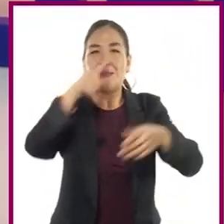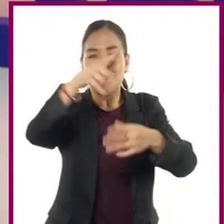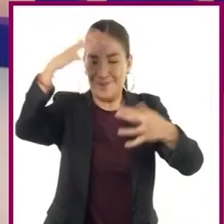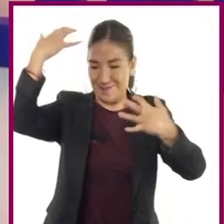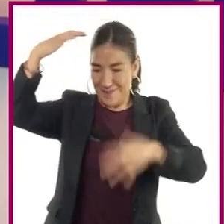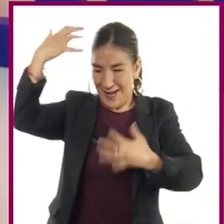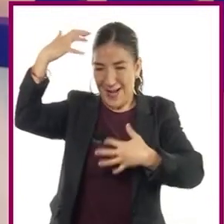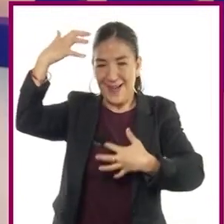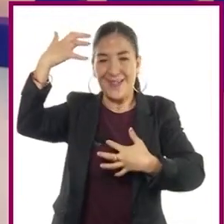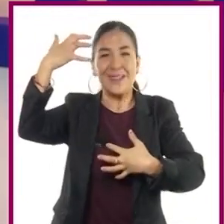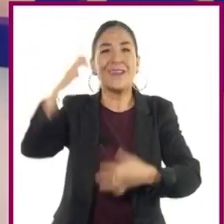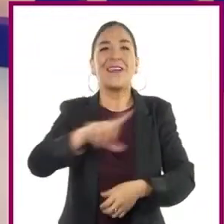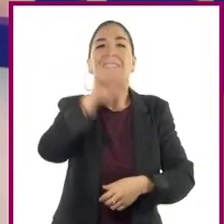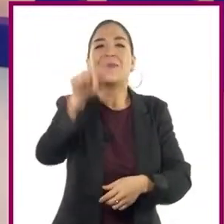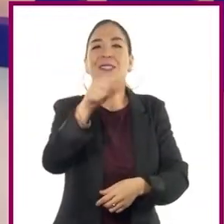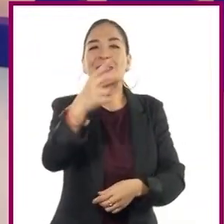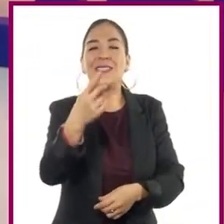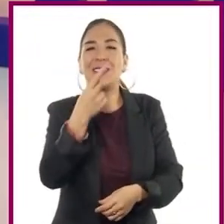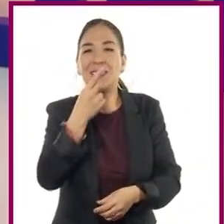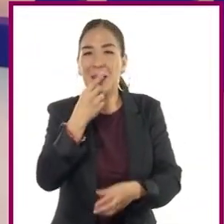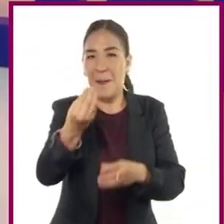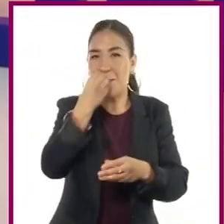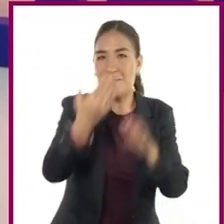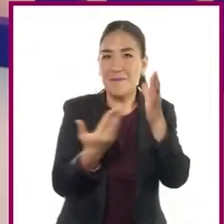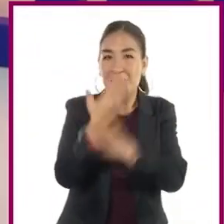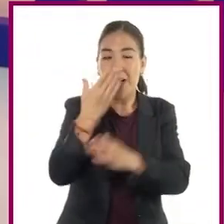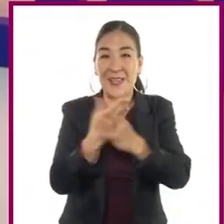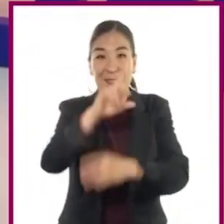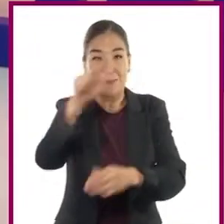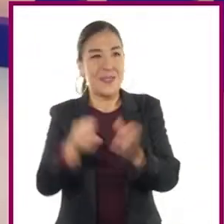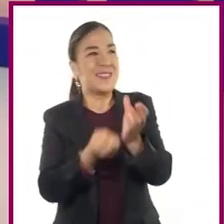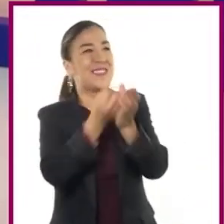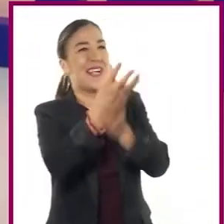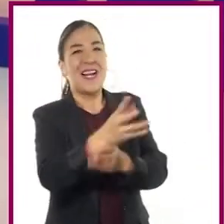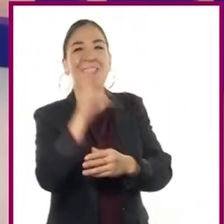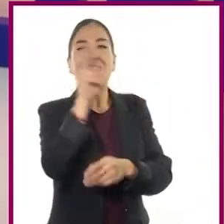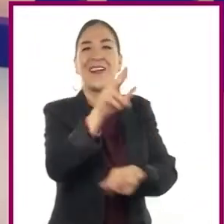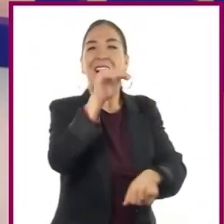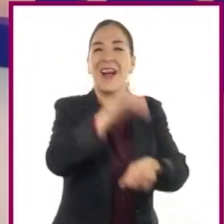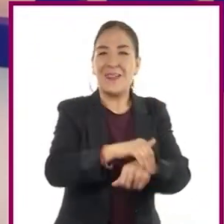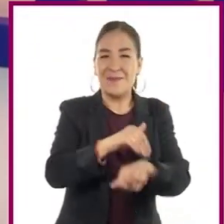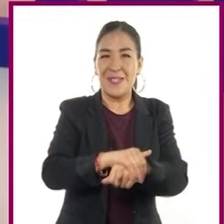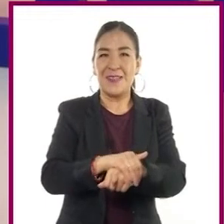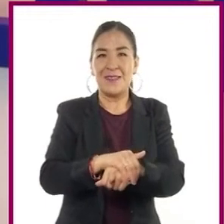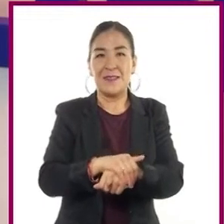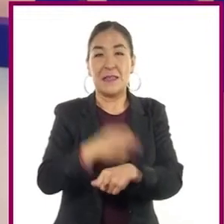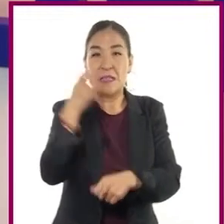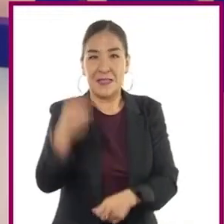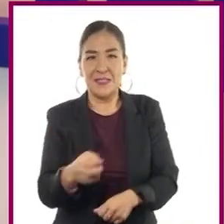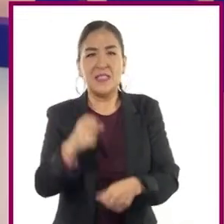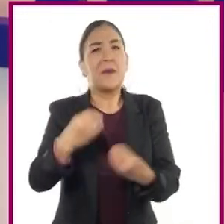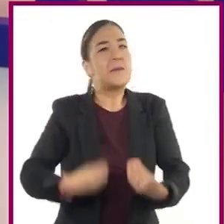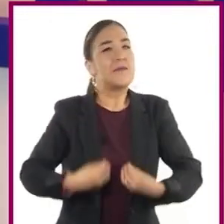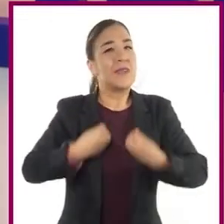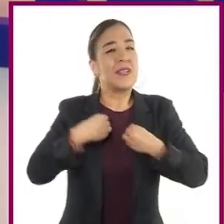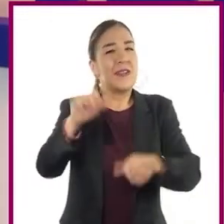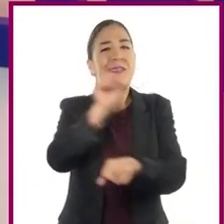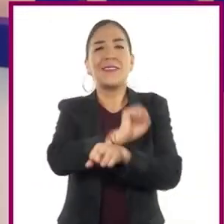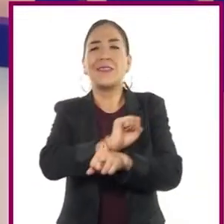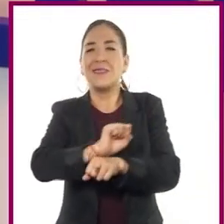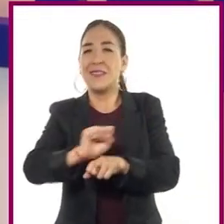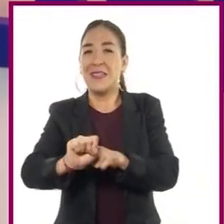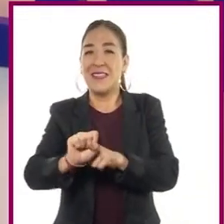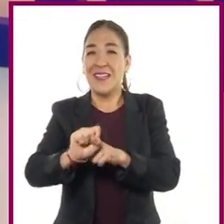baño, desayunar, salir y ver a los amigos. Que la vida sencilla, así como